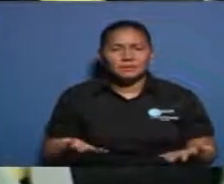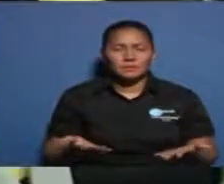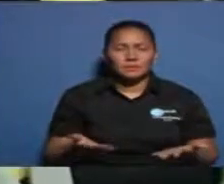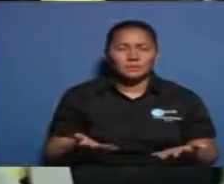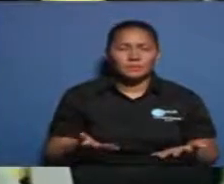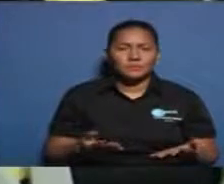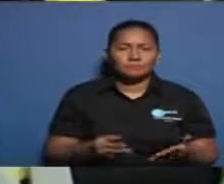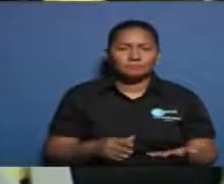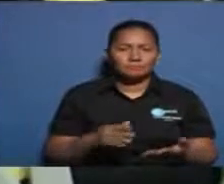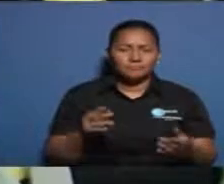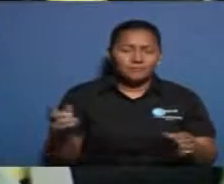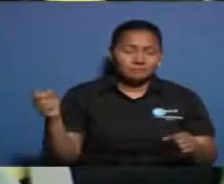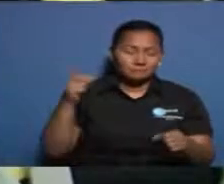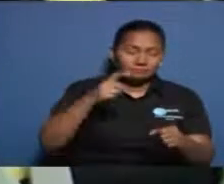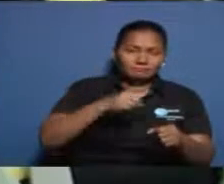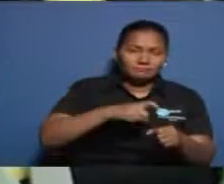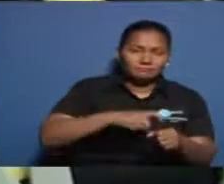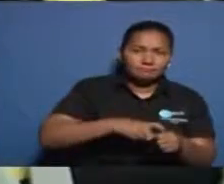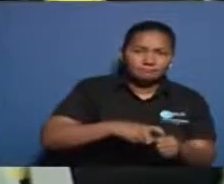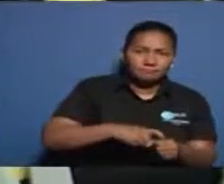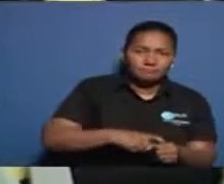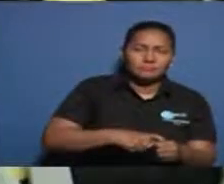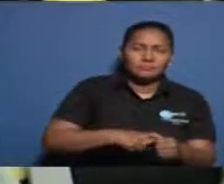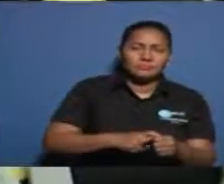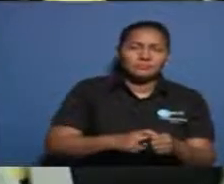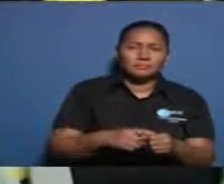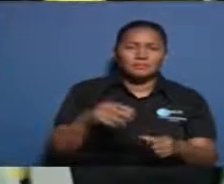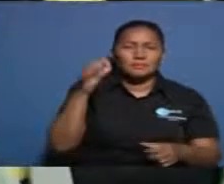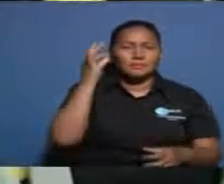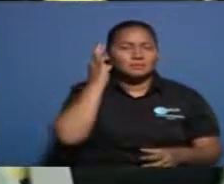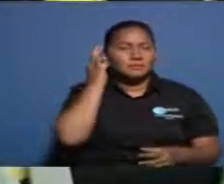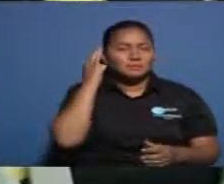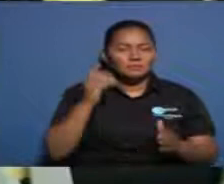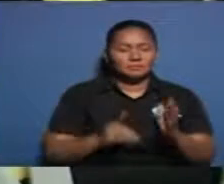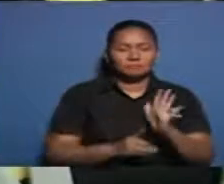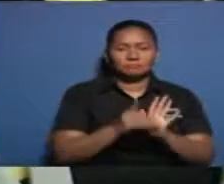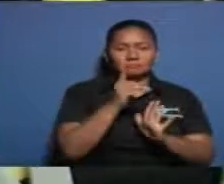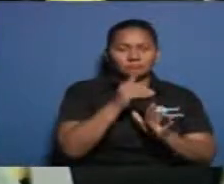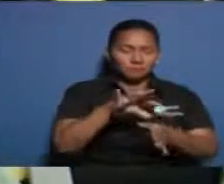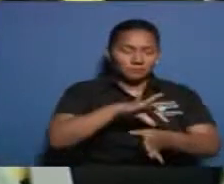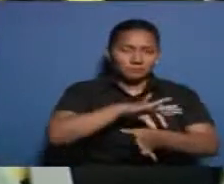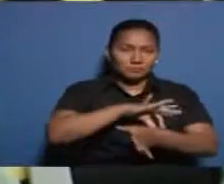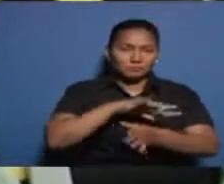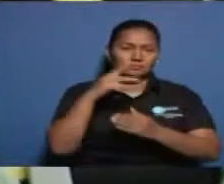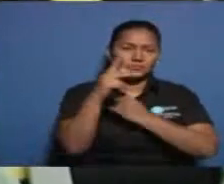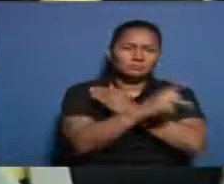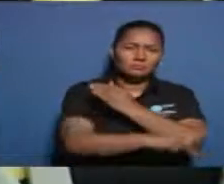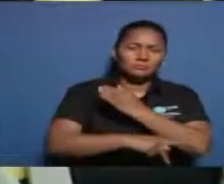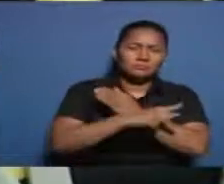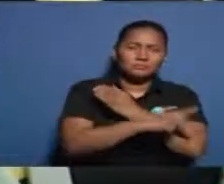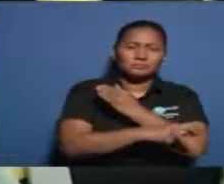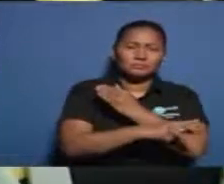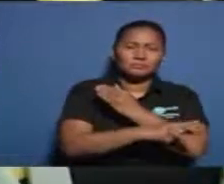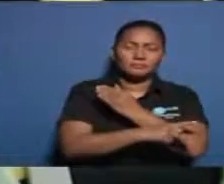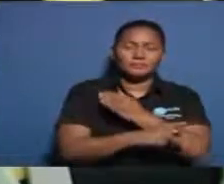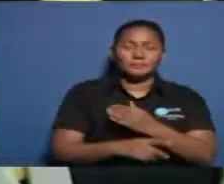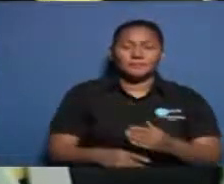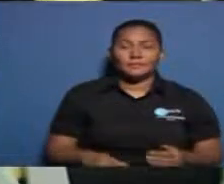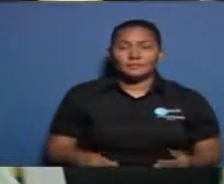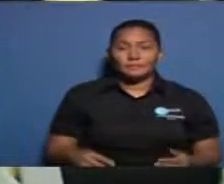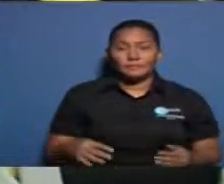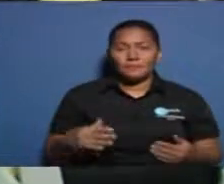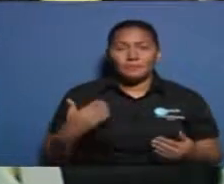a la participación que tiene la mujer en el desarrollo humano del país entonces tenemos leyes importantes pero no es